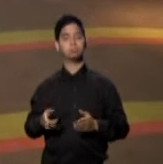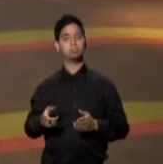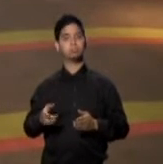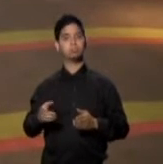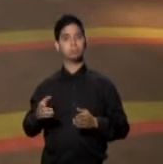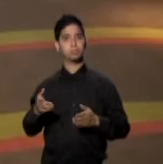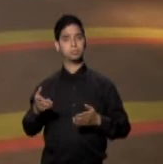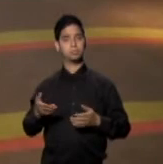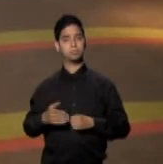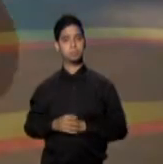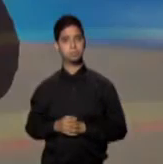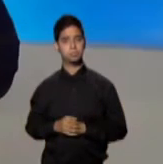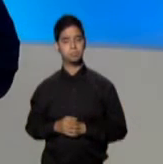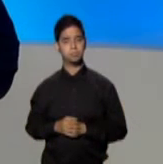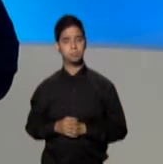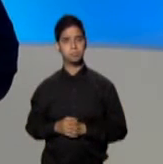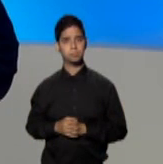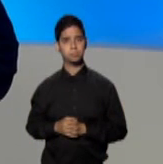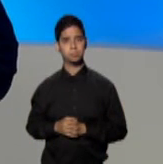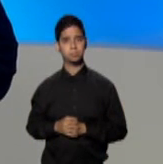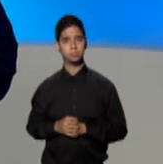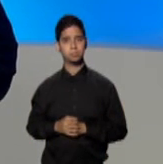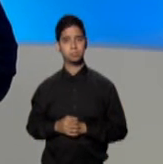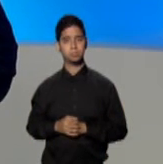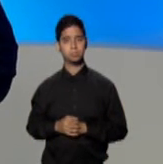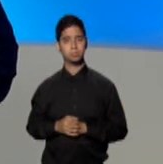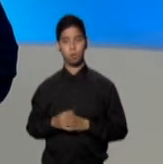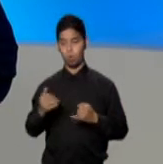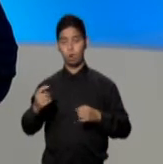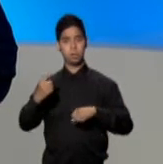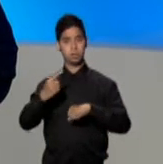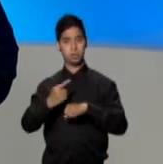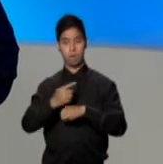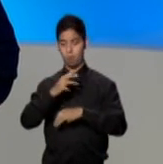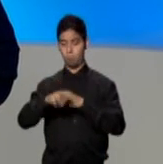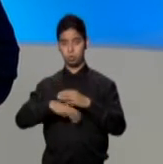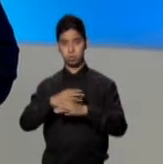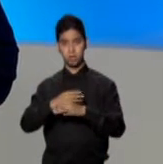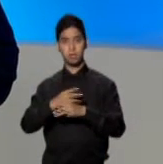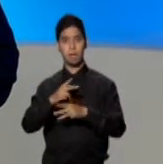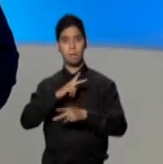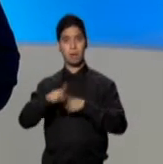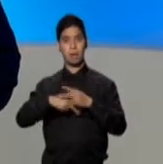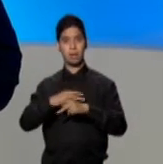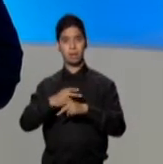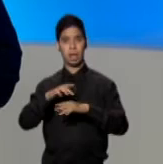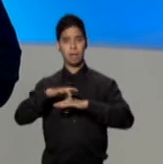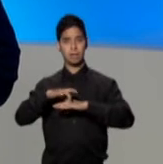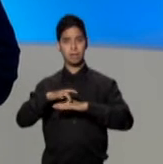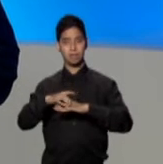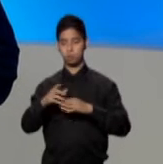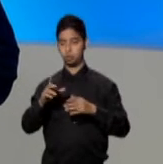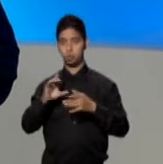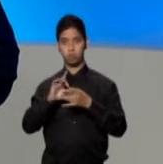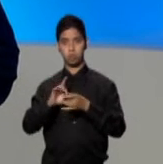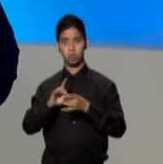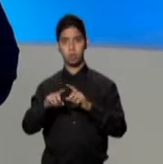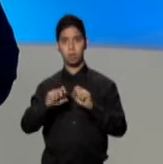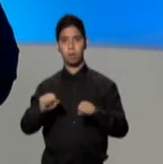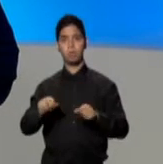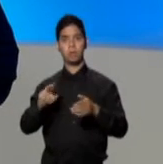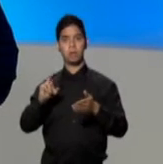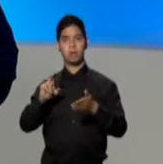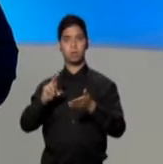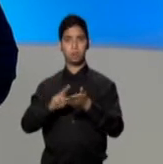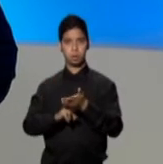Comunicaciones Científicas. Y en el Día Mundial del Planeta Tierra, países de todo el mundo se unieron en la firma del Acuerdo de